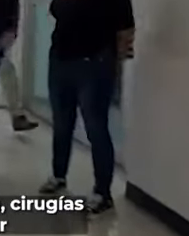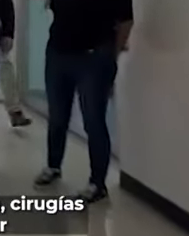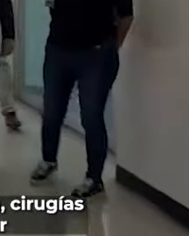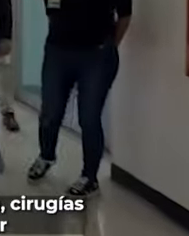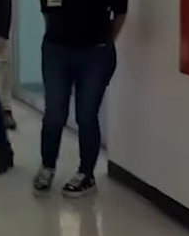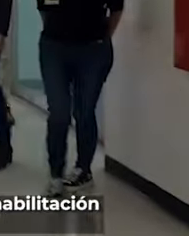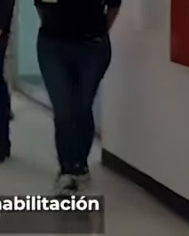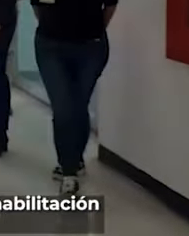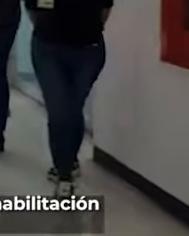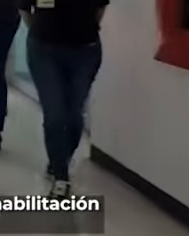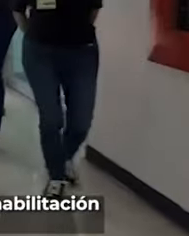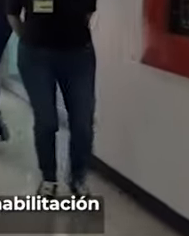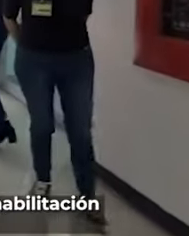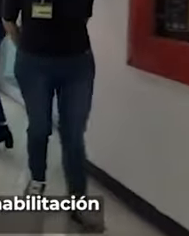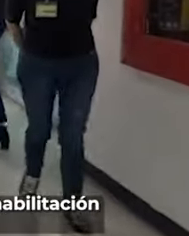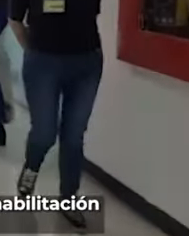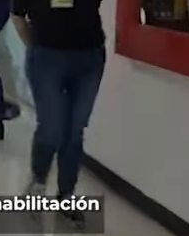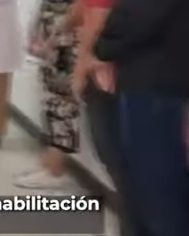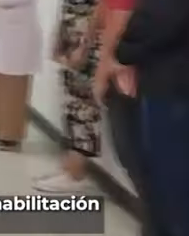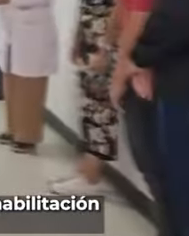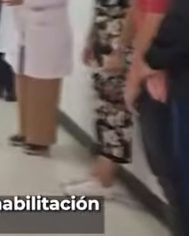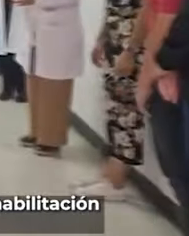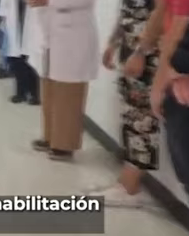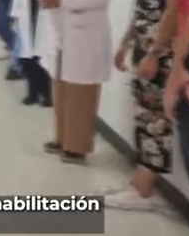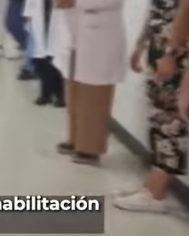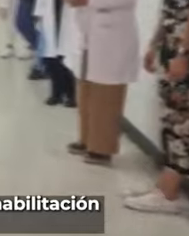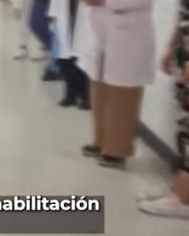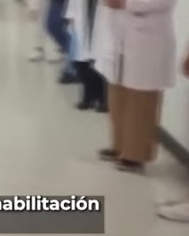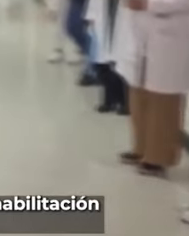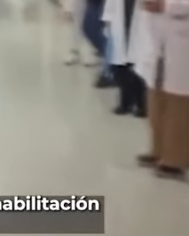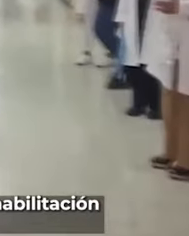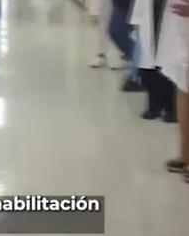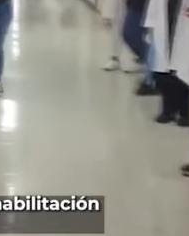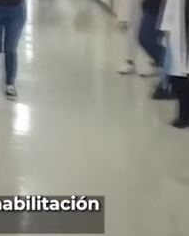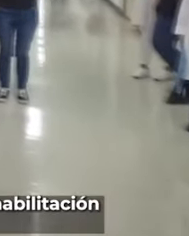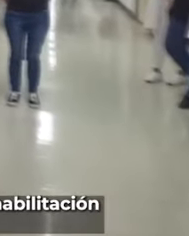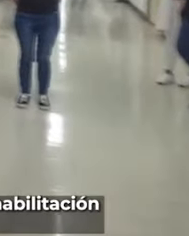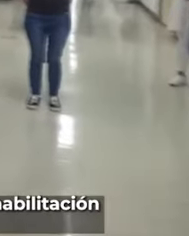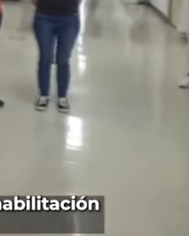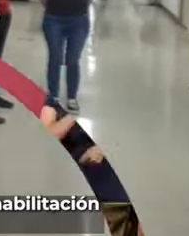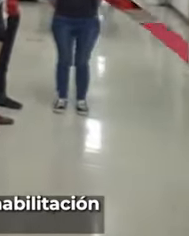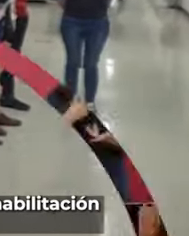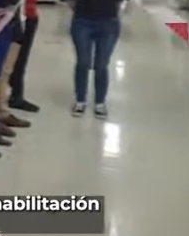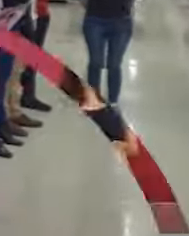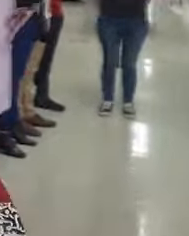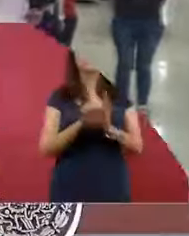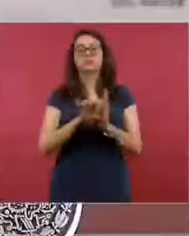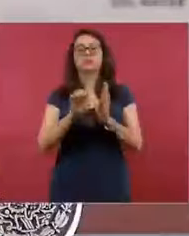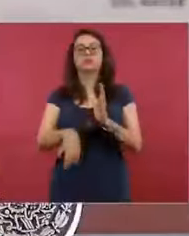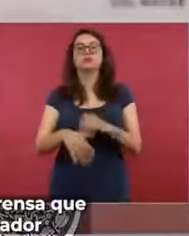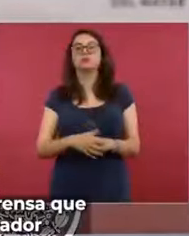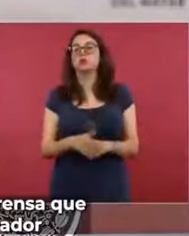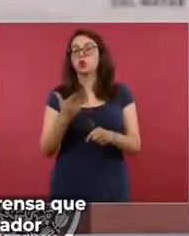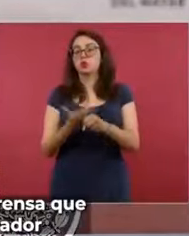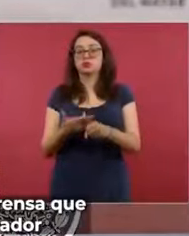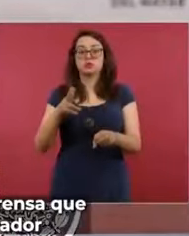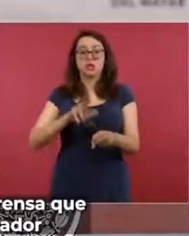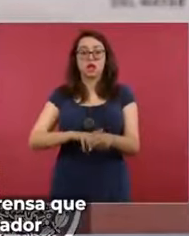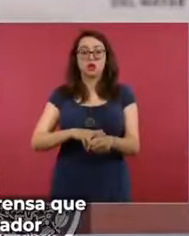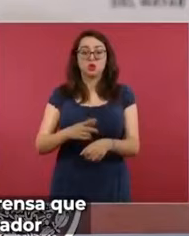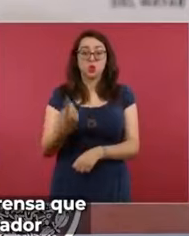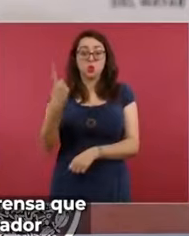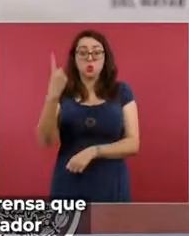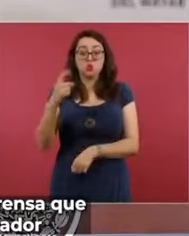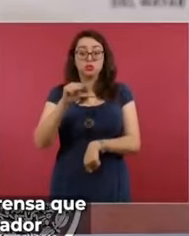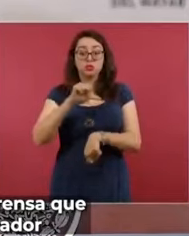con desgaste articular y una visita guiada a la Unidad de Medicina Física y Rehabilitación Norte en la Ciudad de México. Para el martes